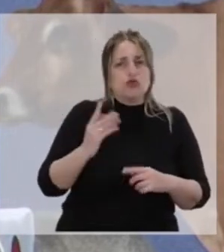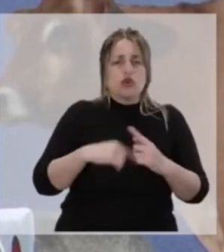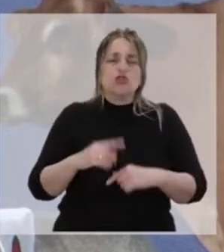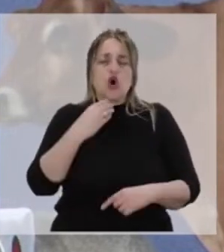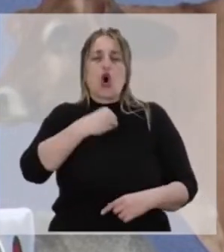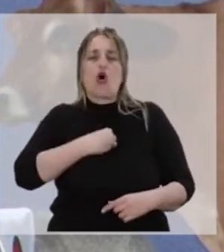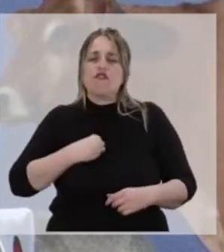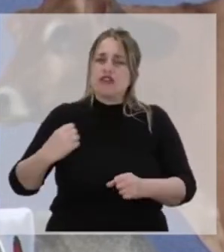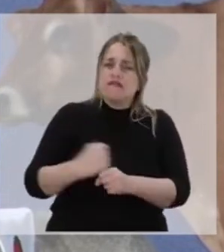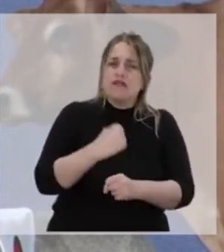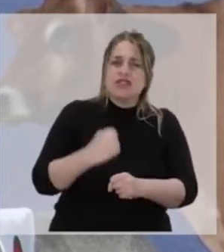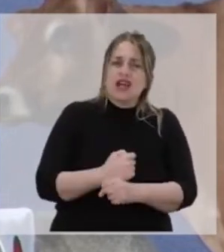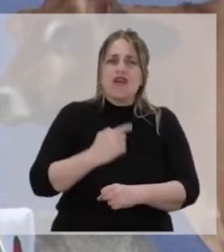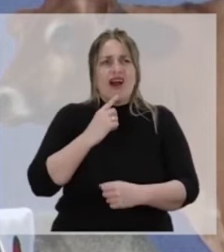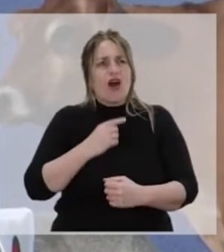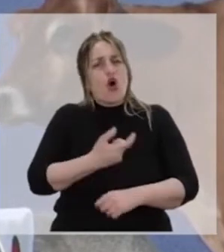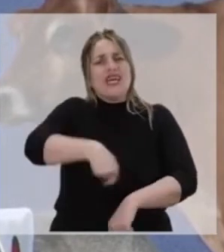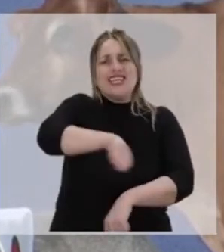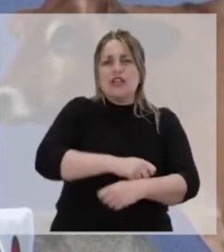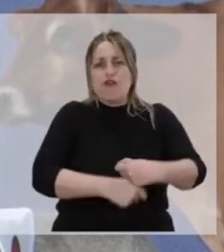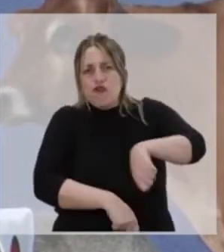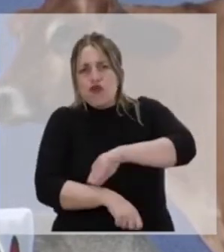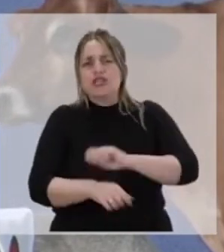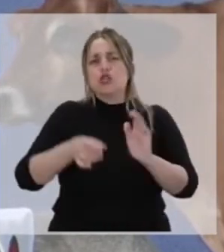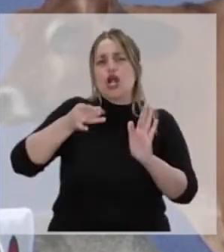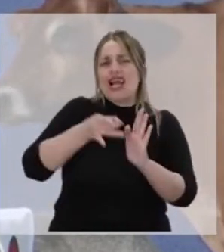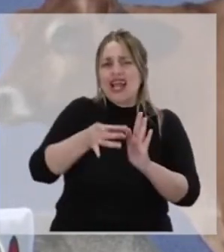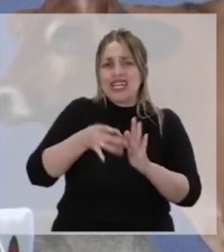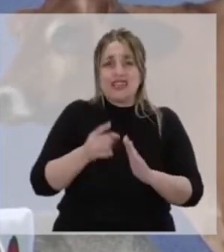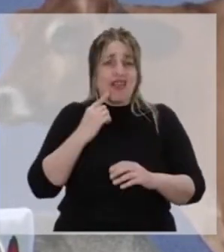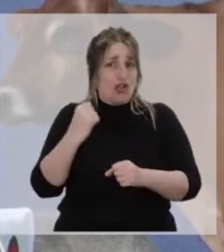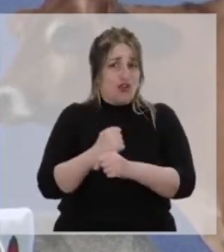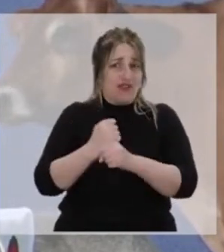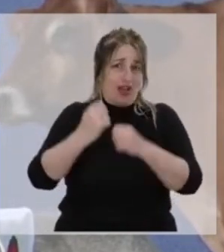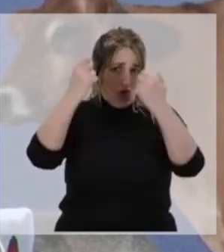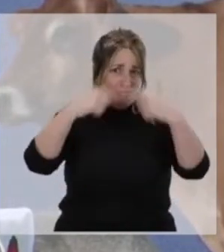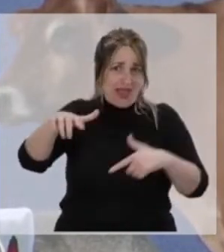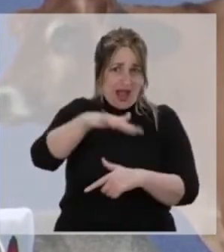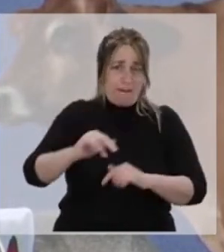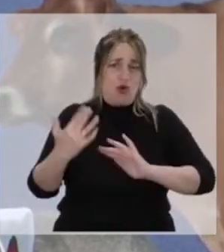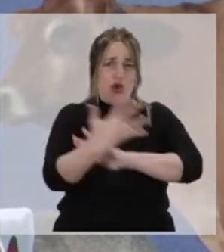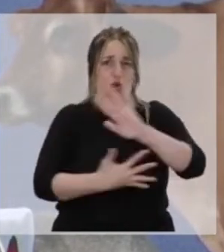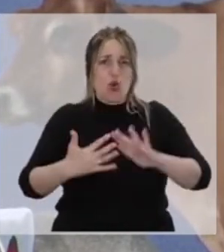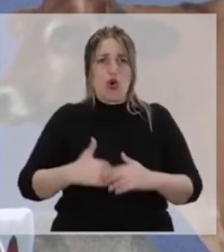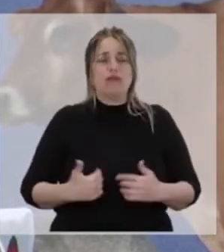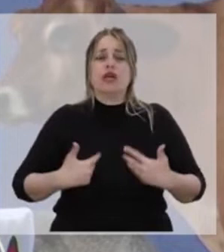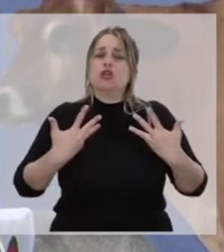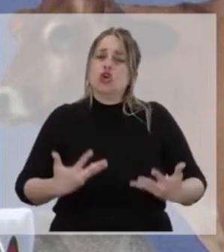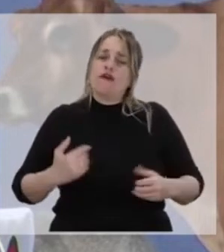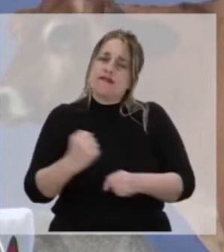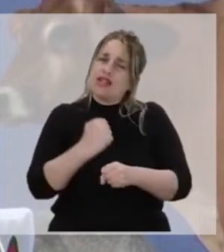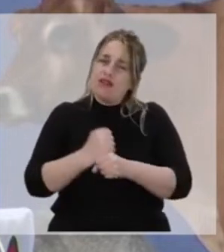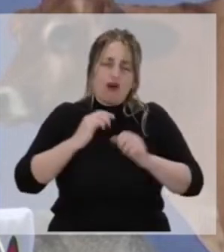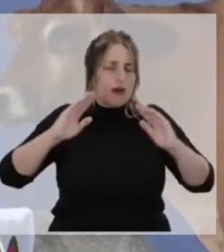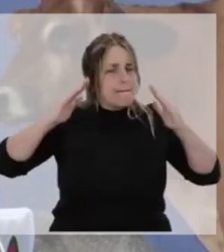en la pericia en el esfuerzo en la excelencia en la calidad de los productores rurales de nuestro país yo tengo